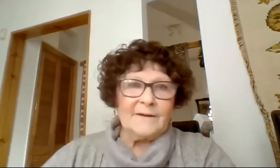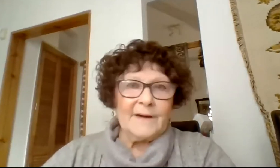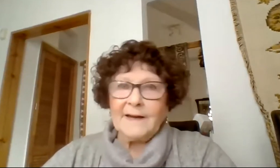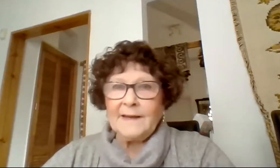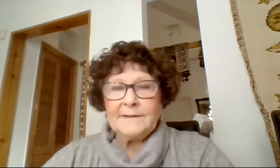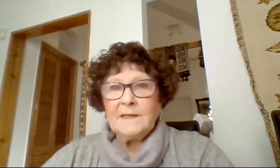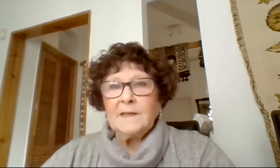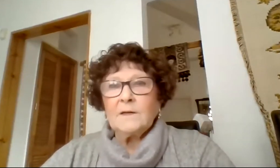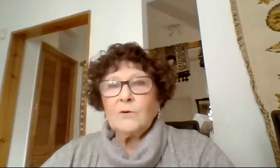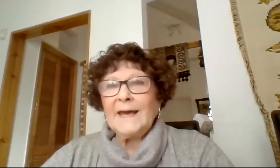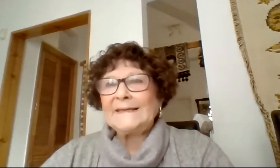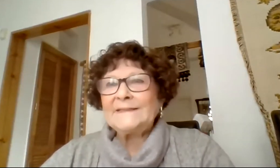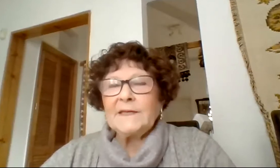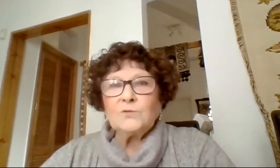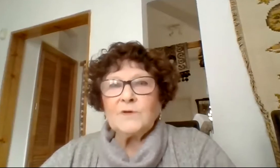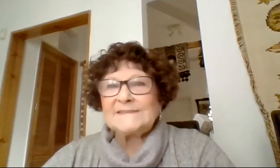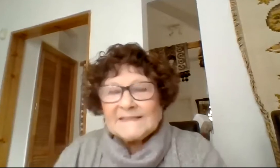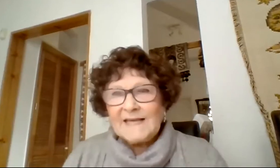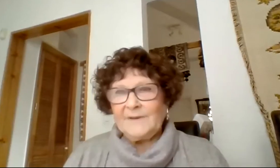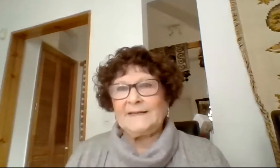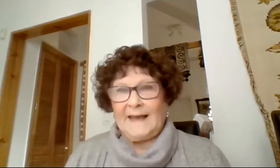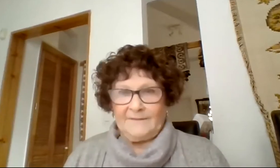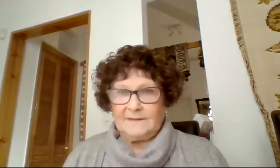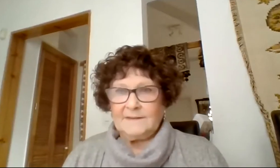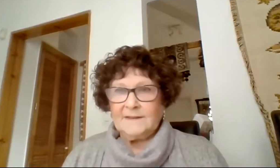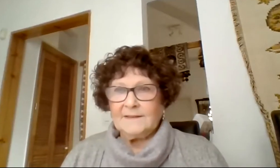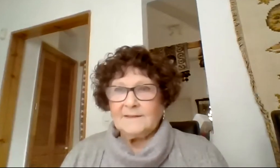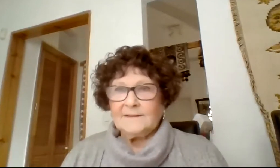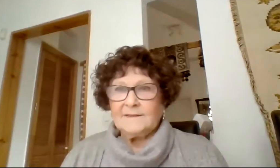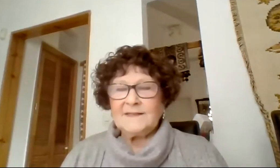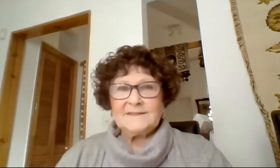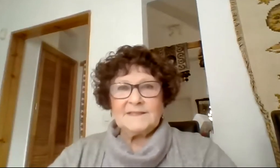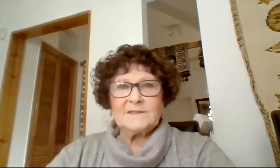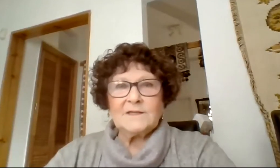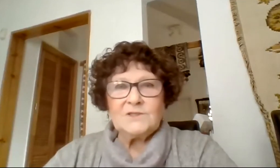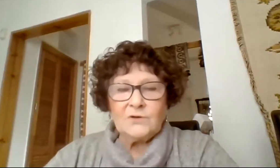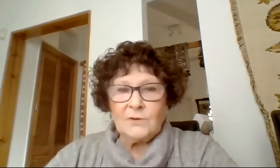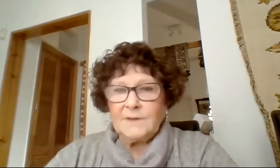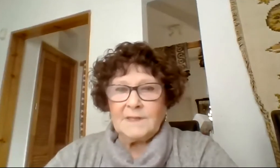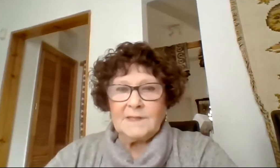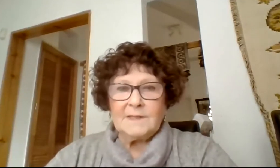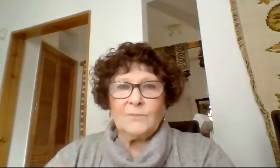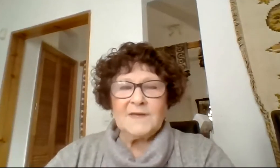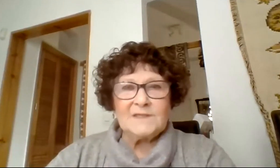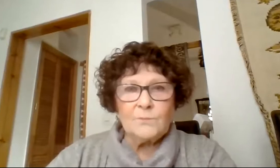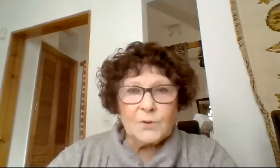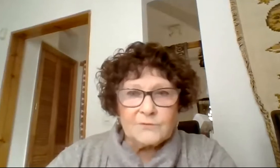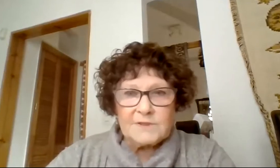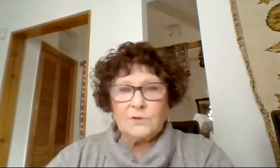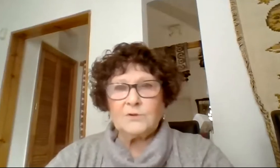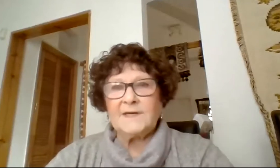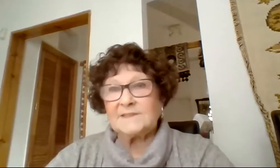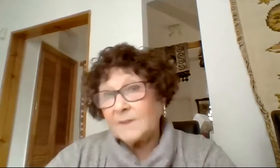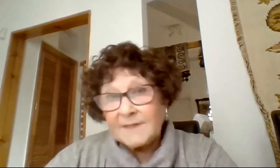empezar a trabajar con la arquitectura sin saber nada. Es decir, yo voy a hacer un poco